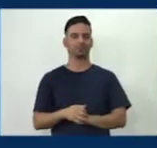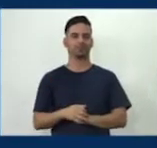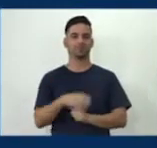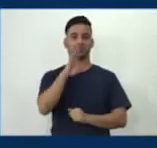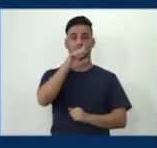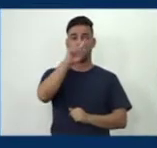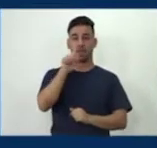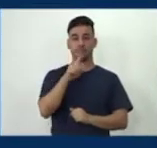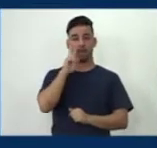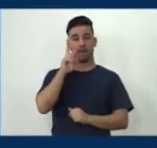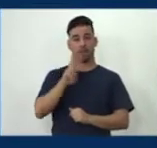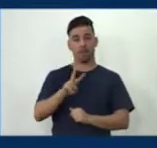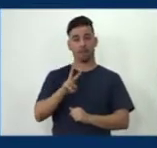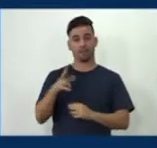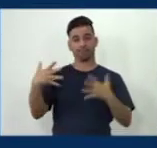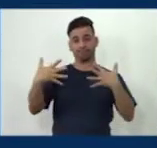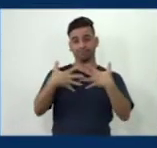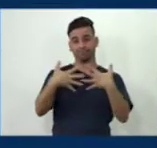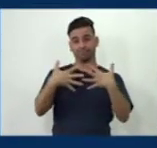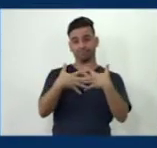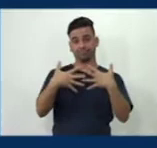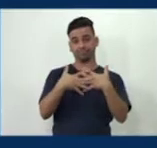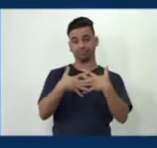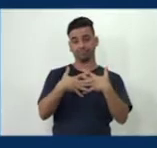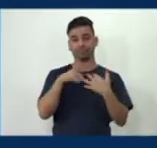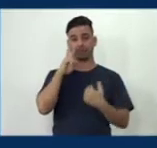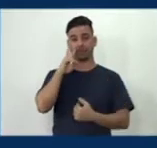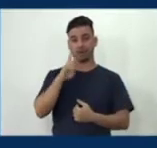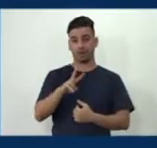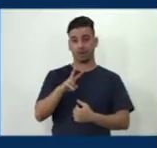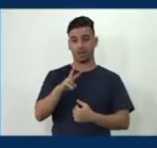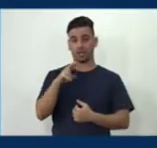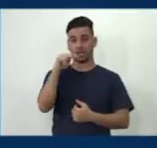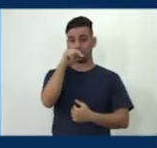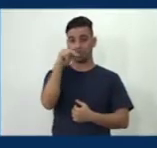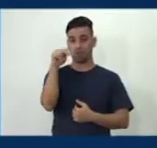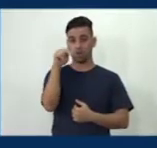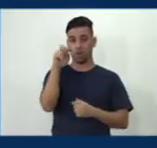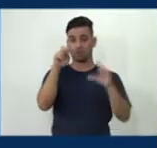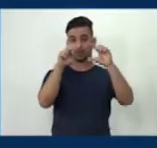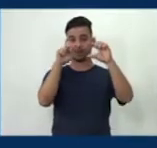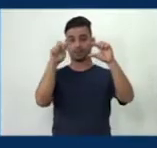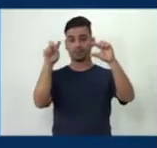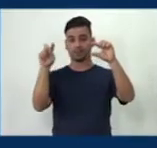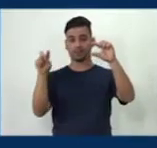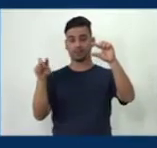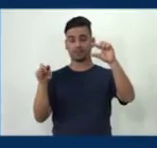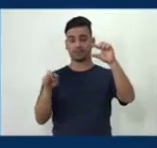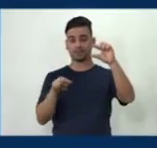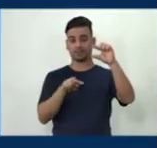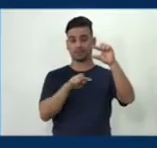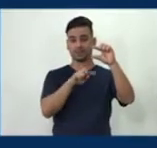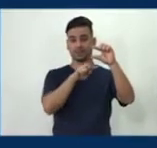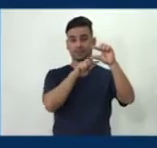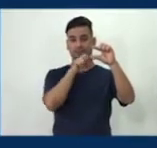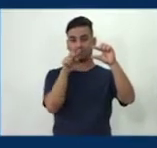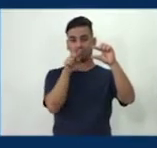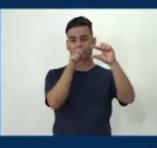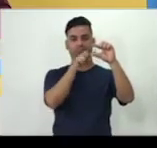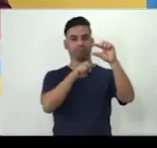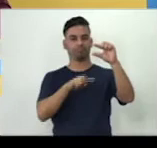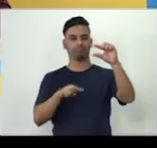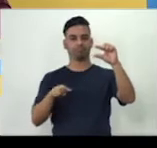una atracción, salen del polo norte, entran igual en el polo sur y al mismo tiempo se ve el proceso de norte a